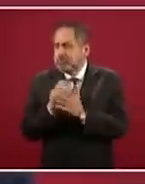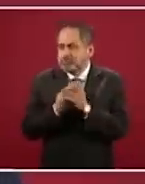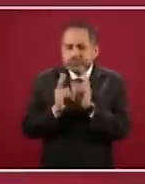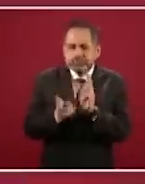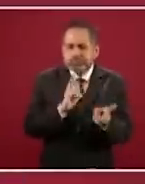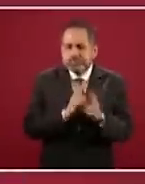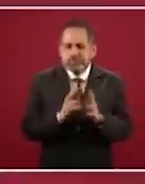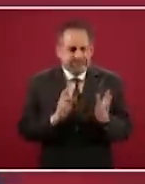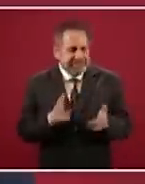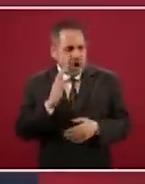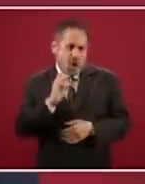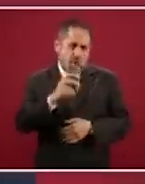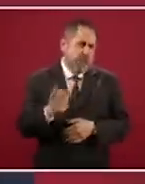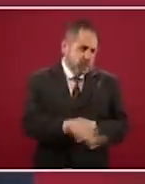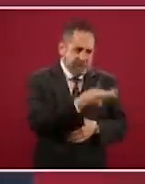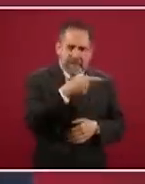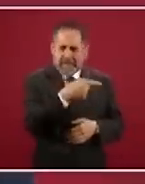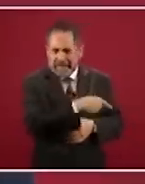o que les pregunten